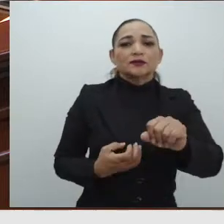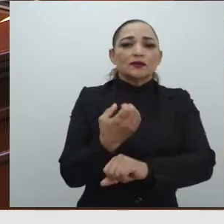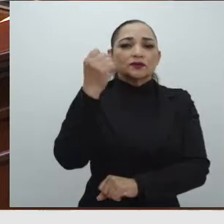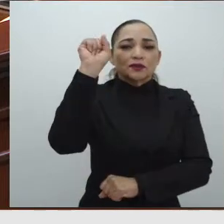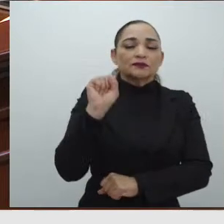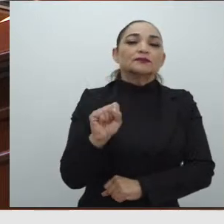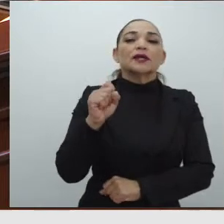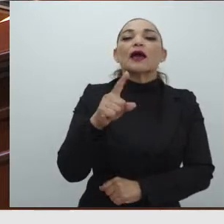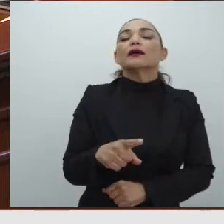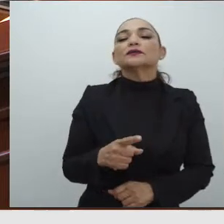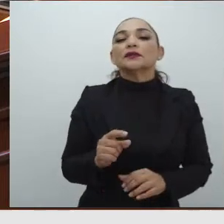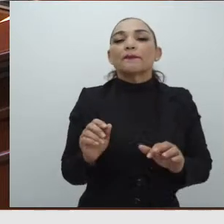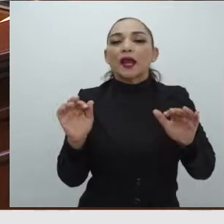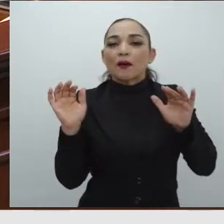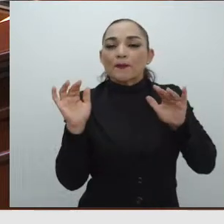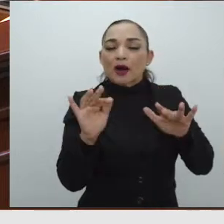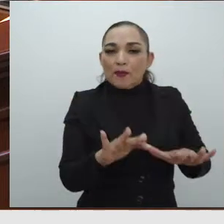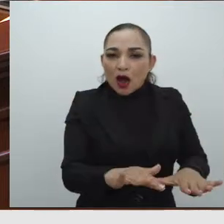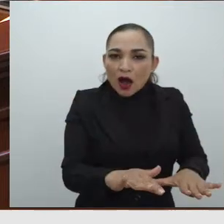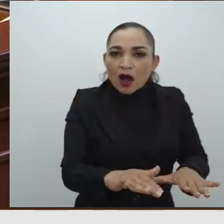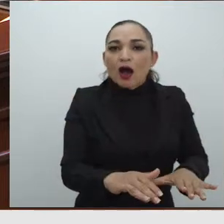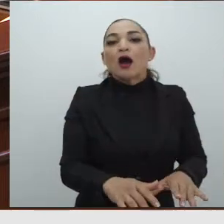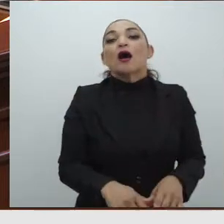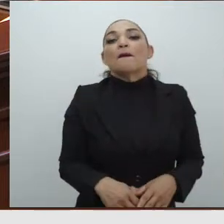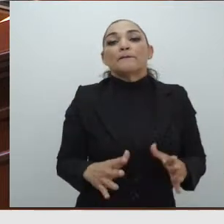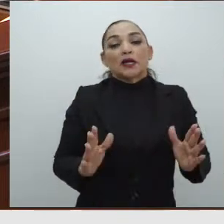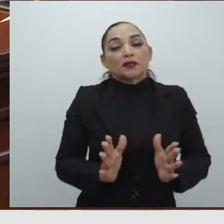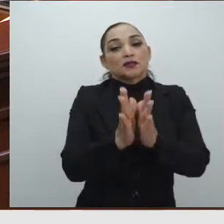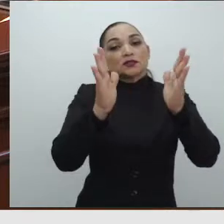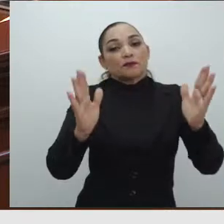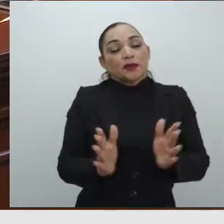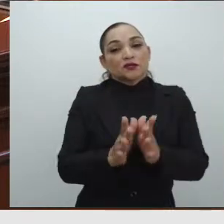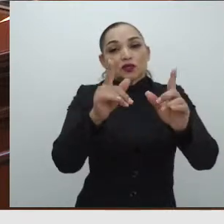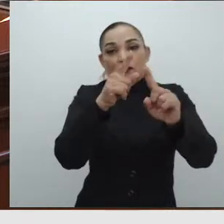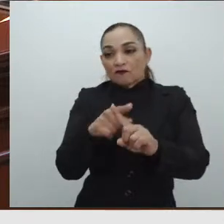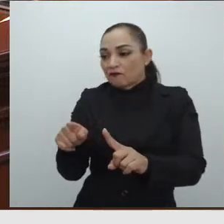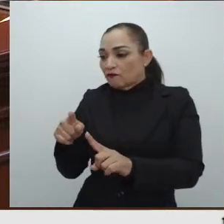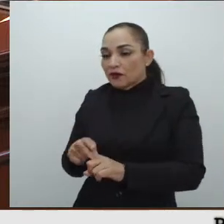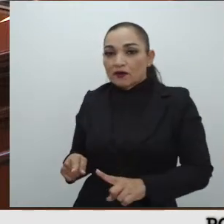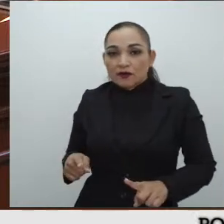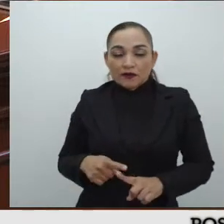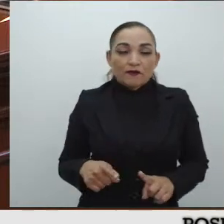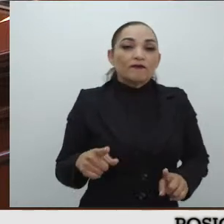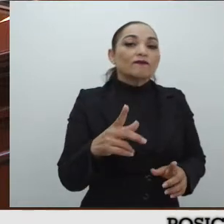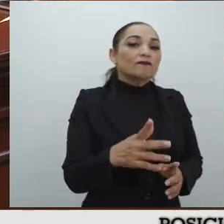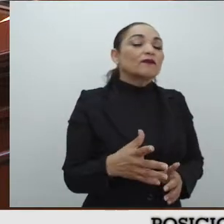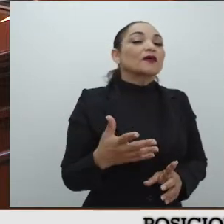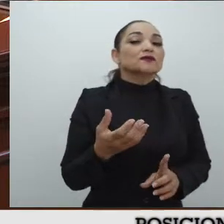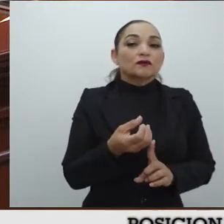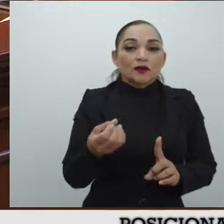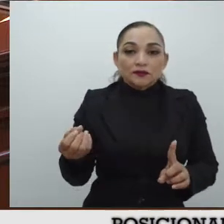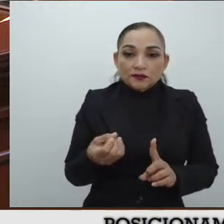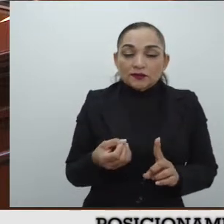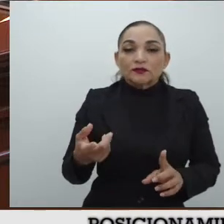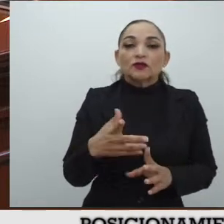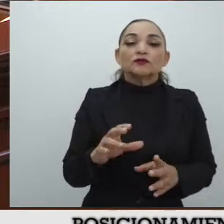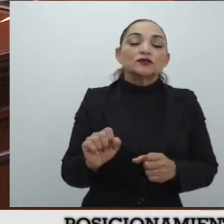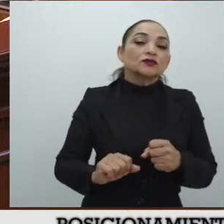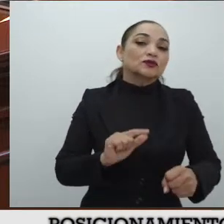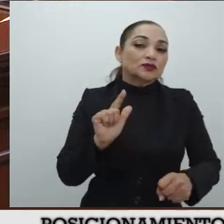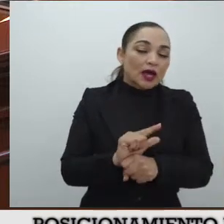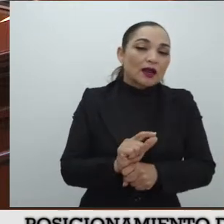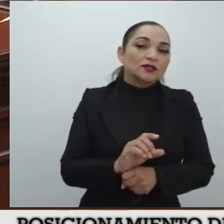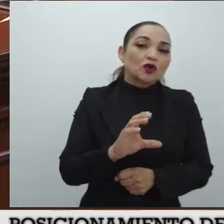la concurrencia de los distintos sectores sociales, a través del actuar del COPLADECIN, que se recibieron las